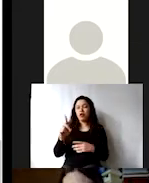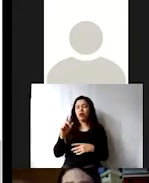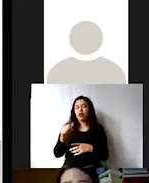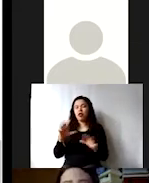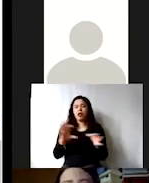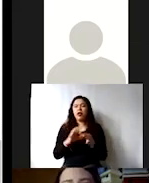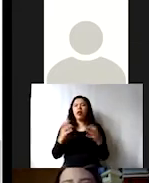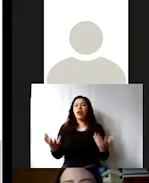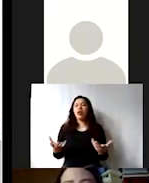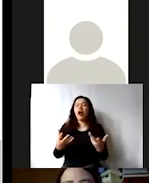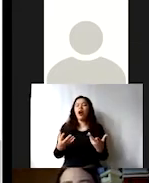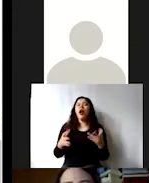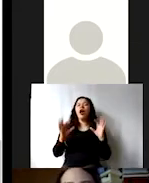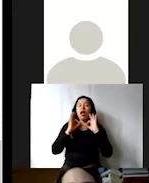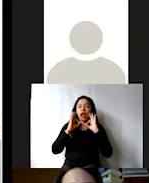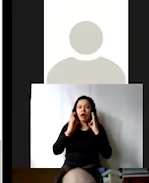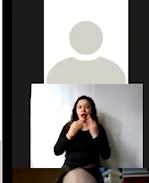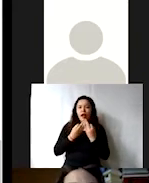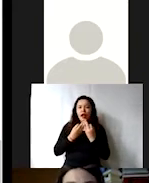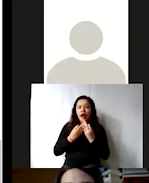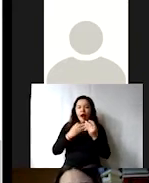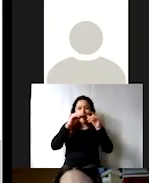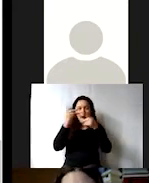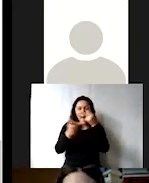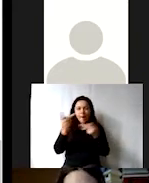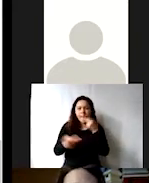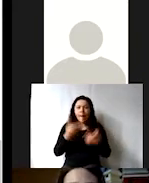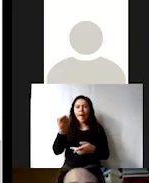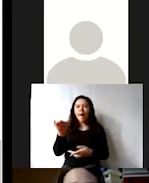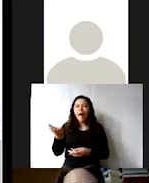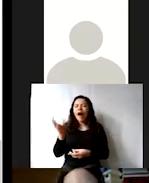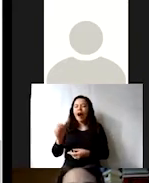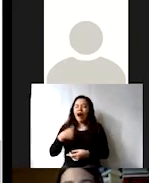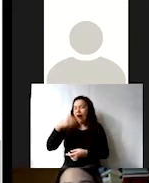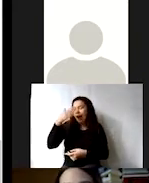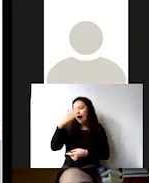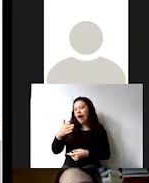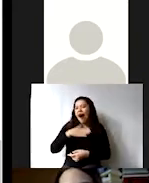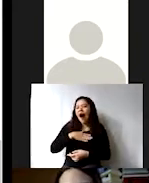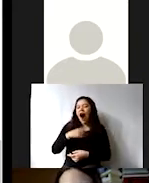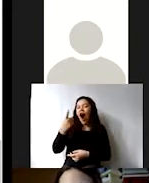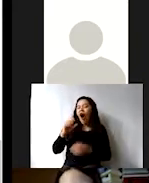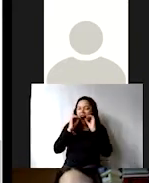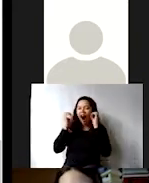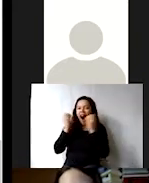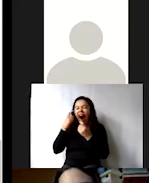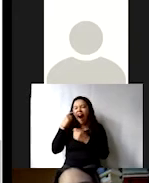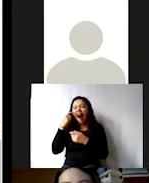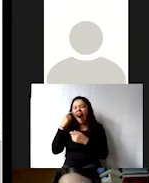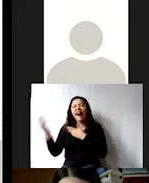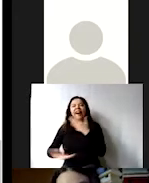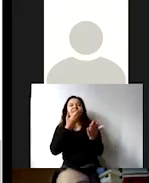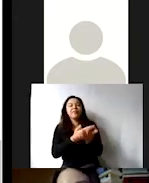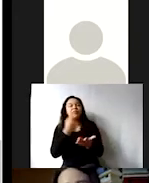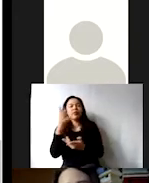cual el formulario así lo pedía. Lo sé porque me tocó nominar a una organización de Colombia